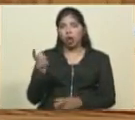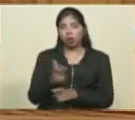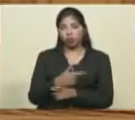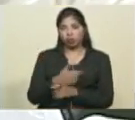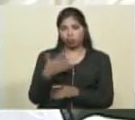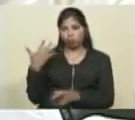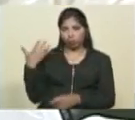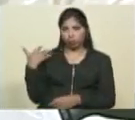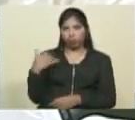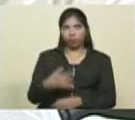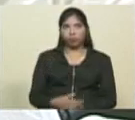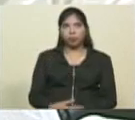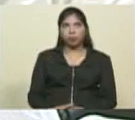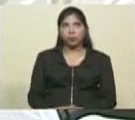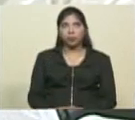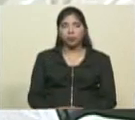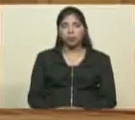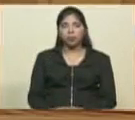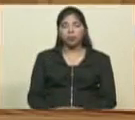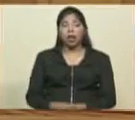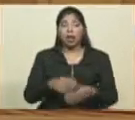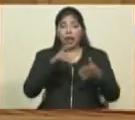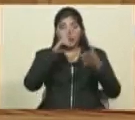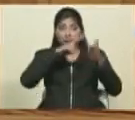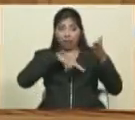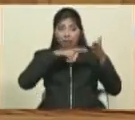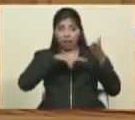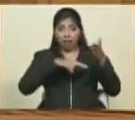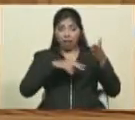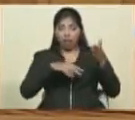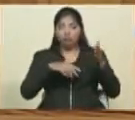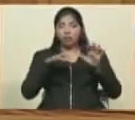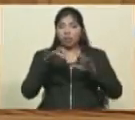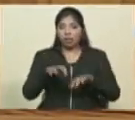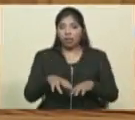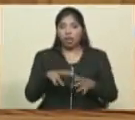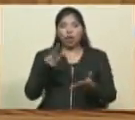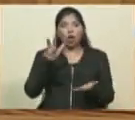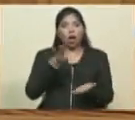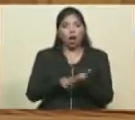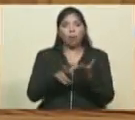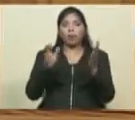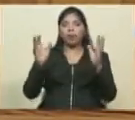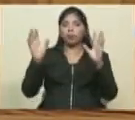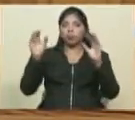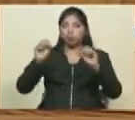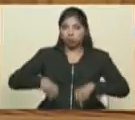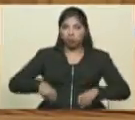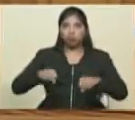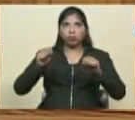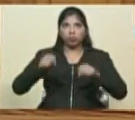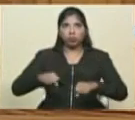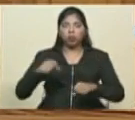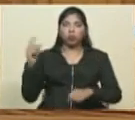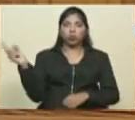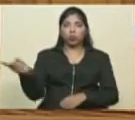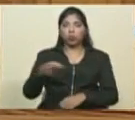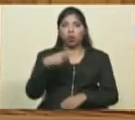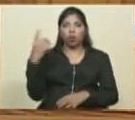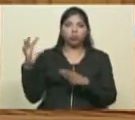Sometida a votación, el acta leída por el secretario resultó aprobada por unanimidad.